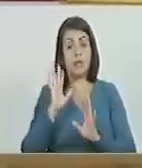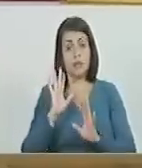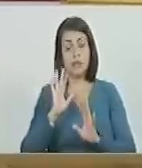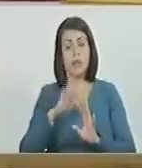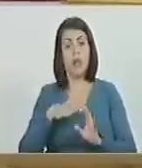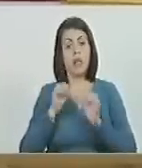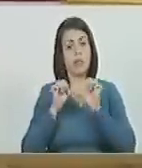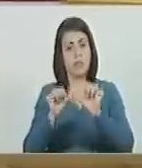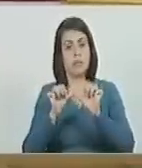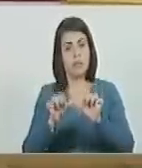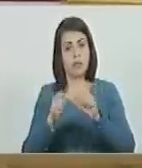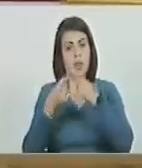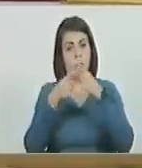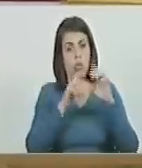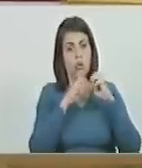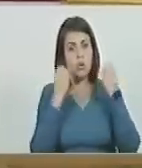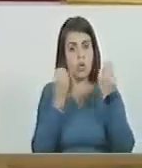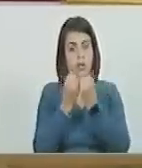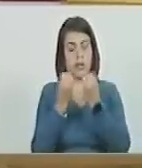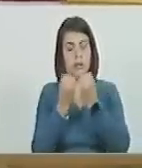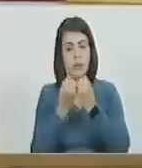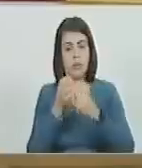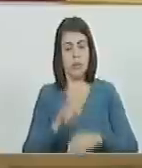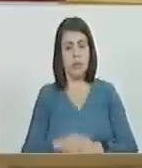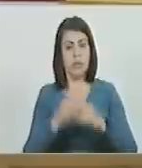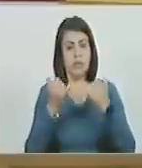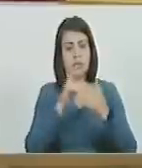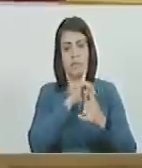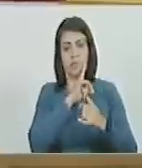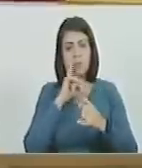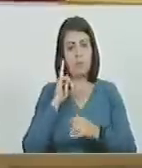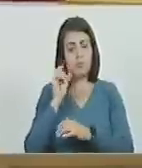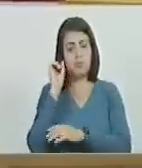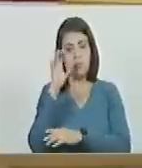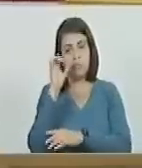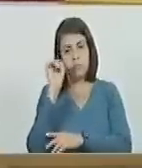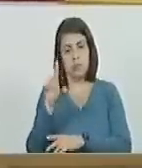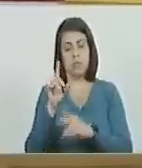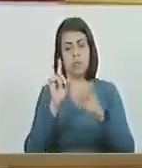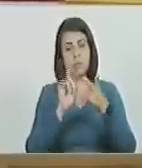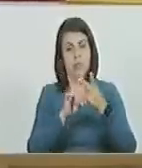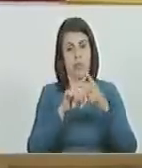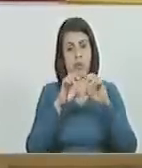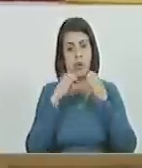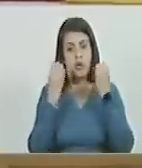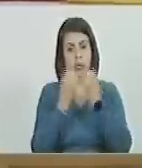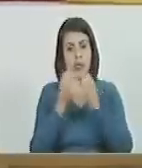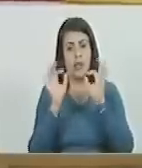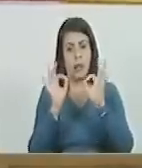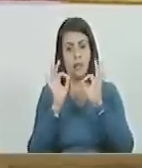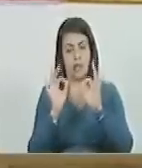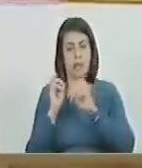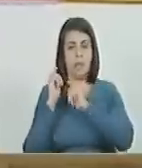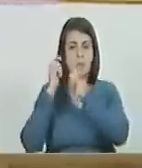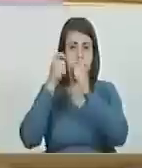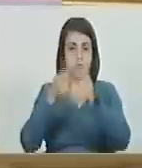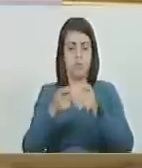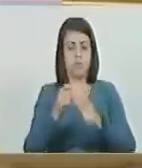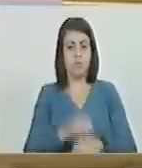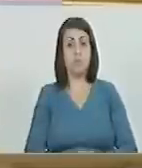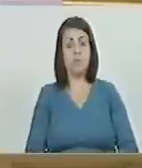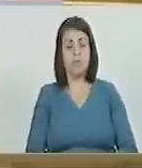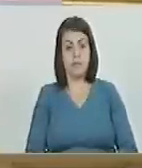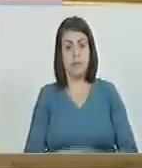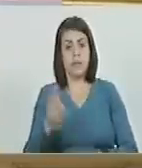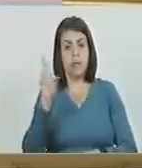subalternidad establecida con otros órganos del Estado, llámese el Parlamento o llámese oficinas especialmente designadas, en el